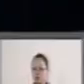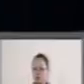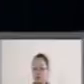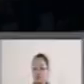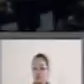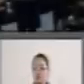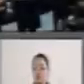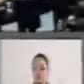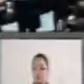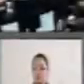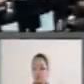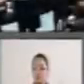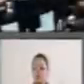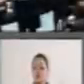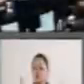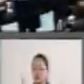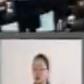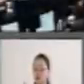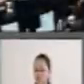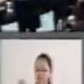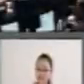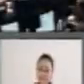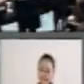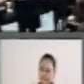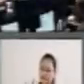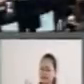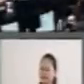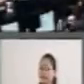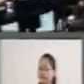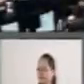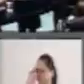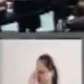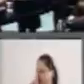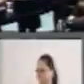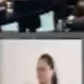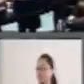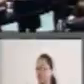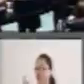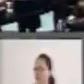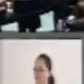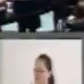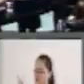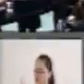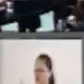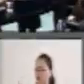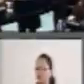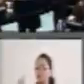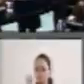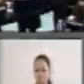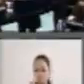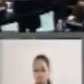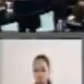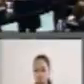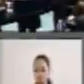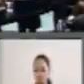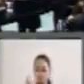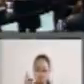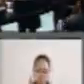Biel, eres un gran senador, eres un profesional eficaz, eres un